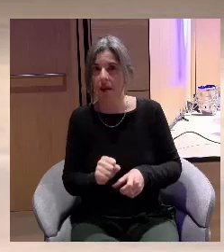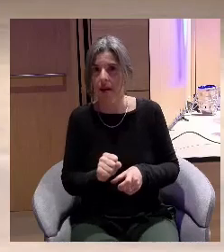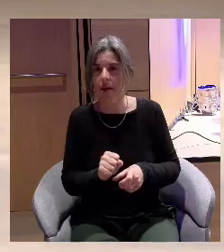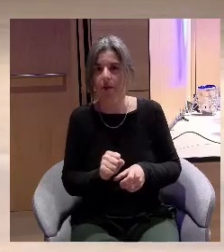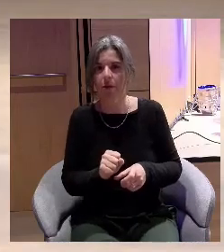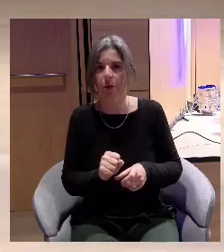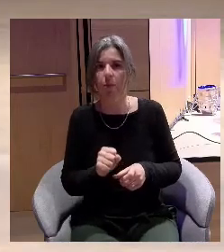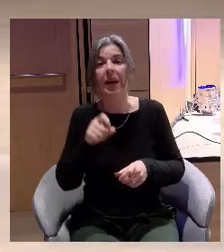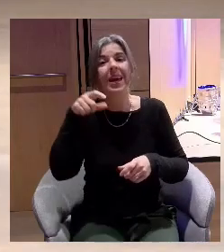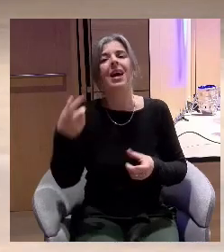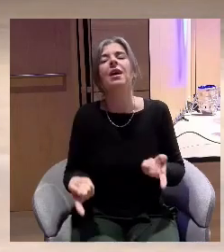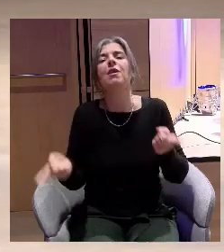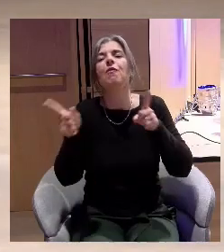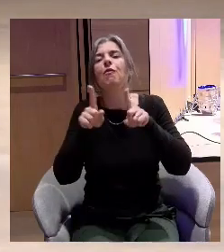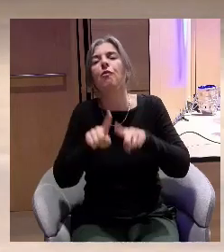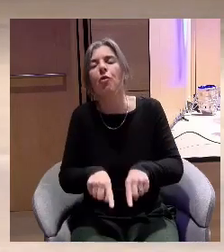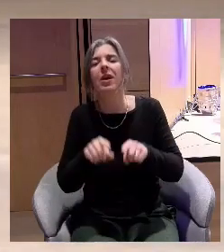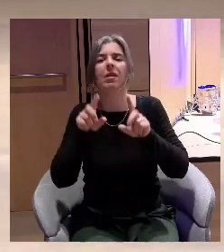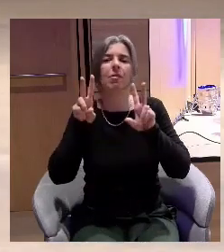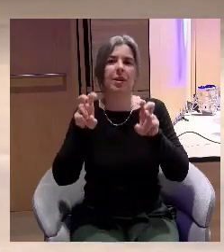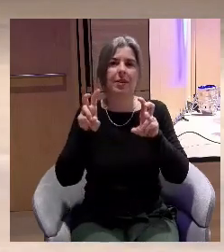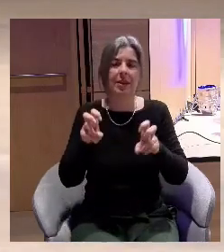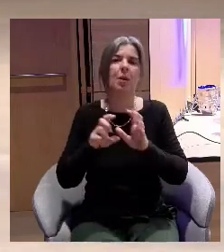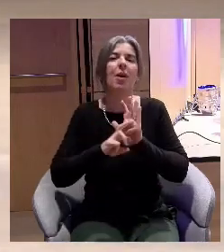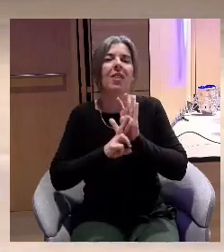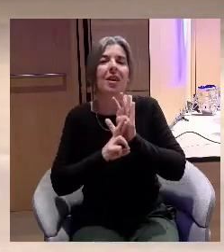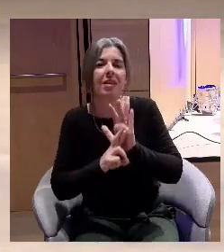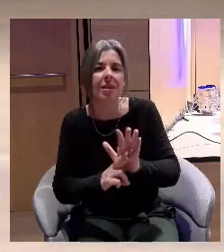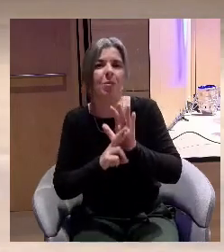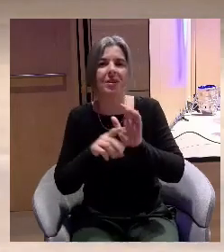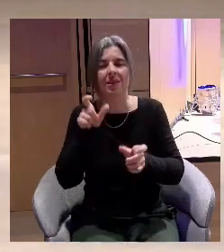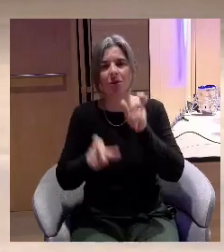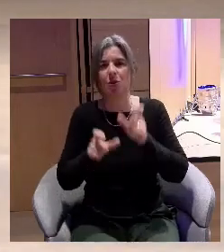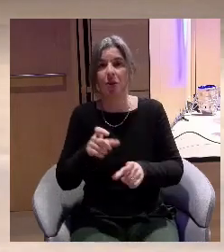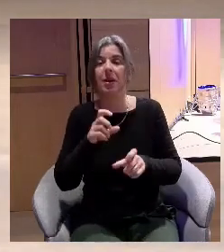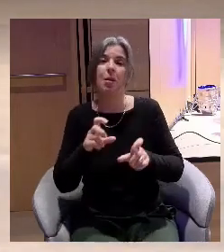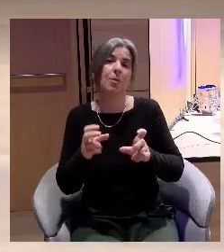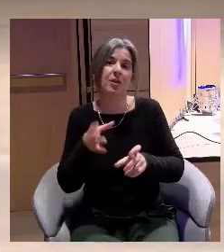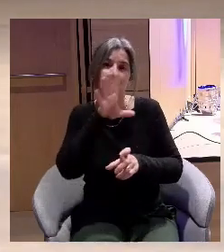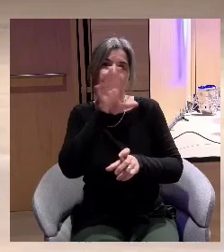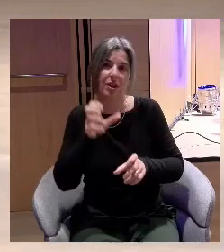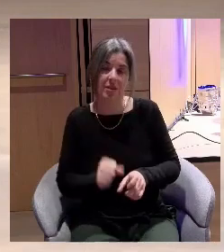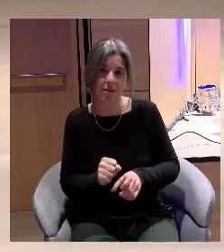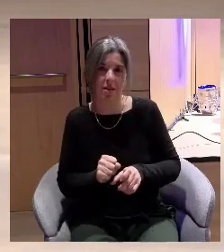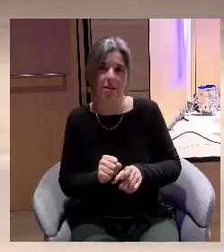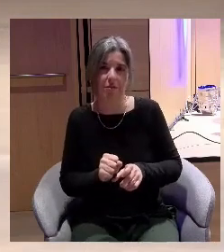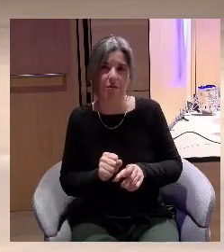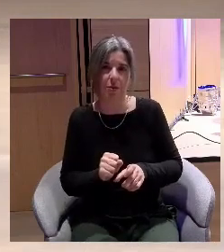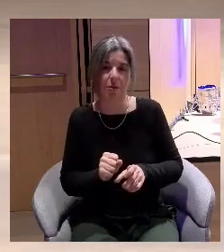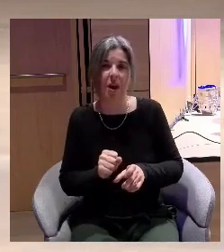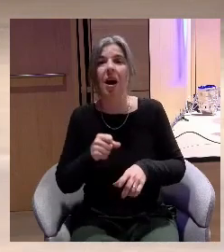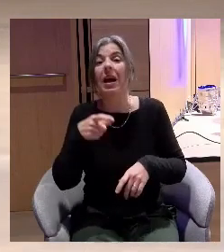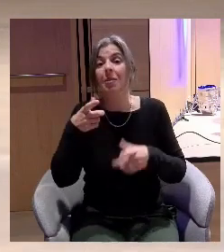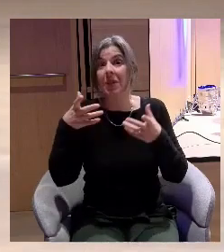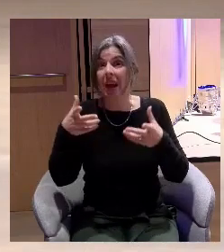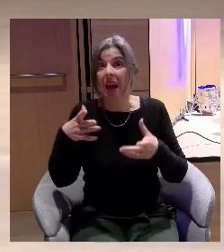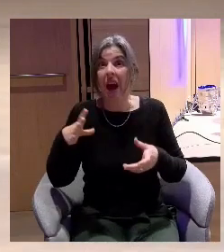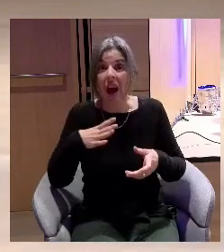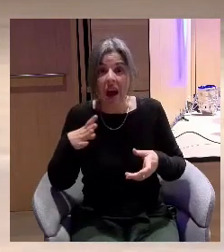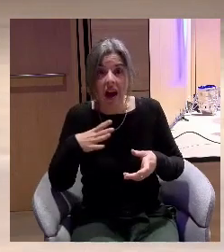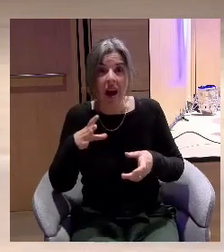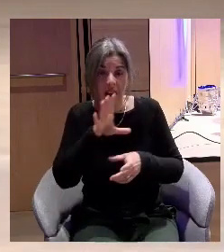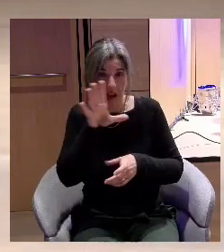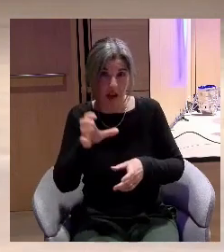tema de representatividad. Allí, listo, toda la costa es afro, pero es que hay afro en otros lugares